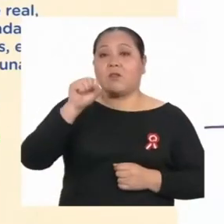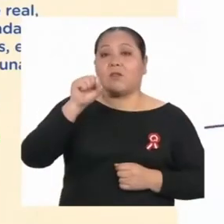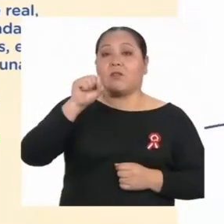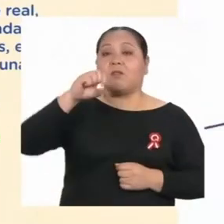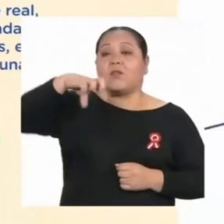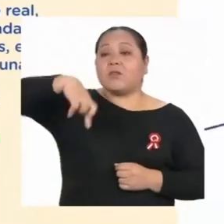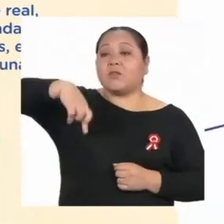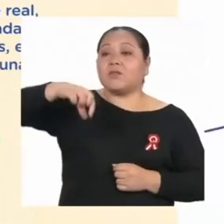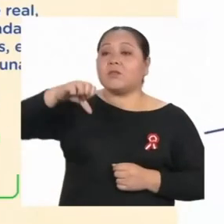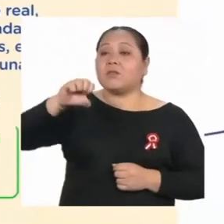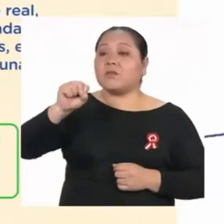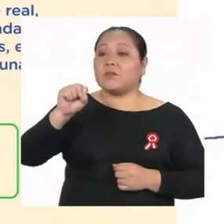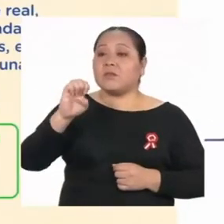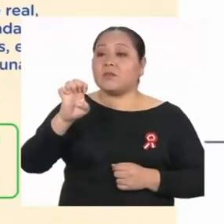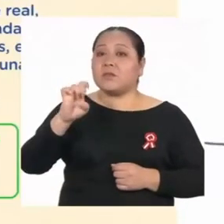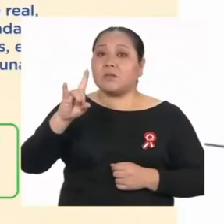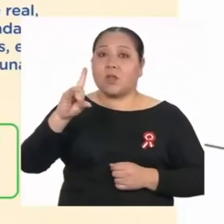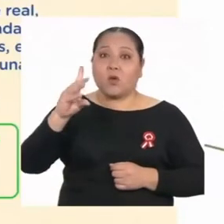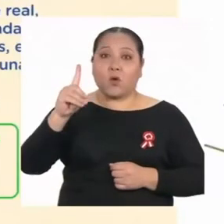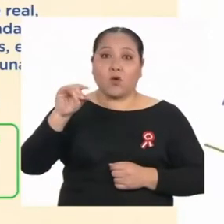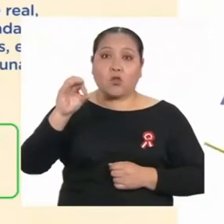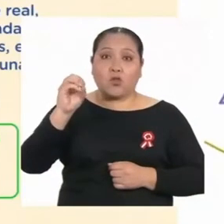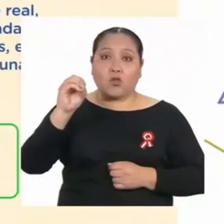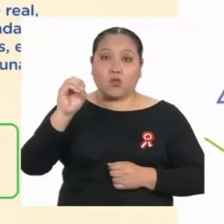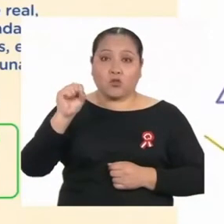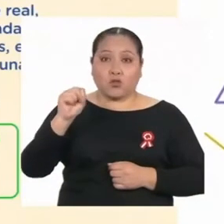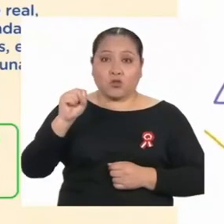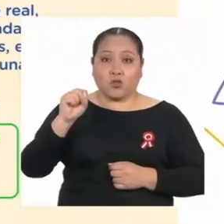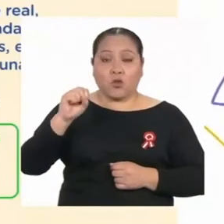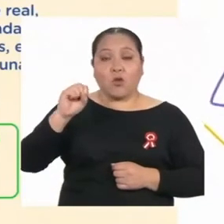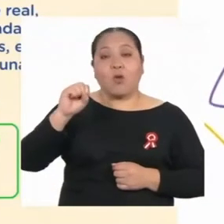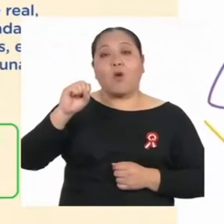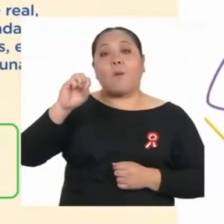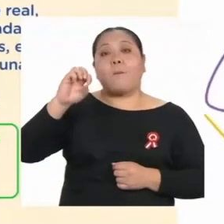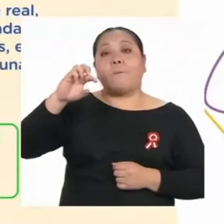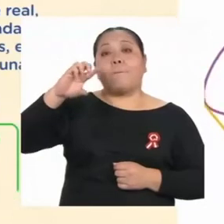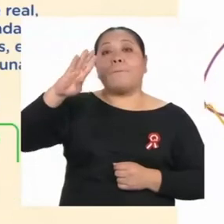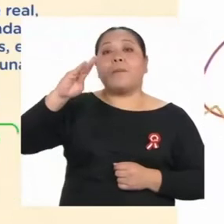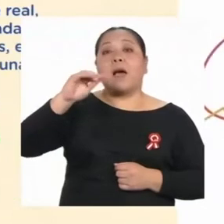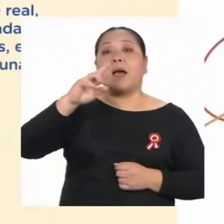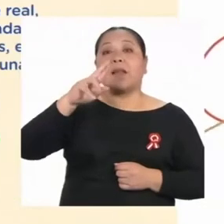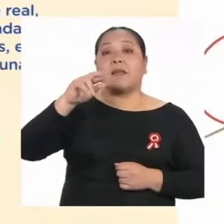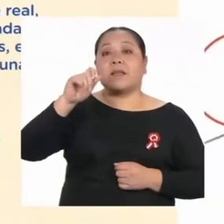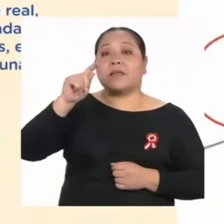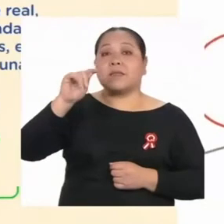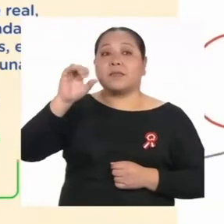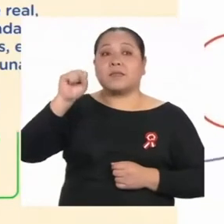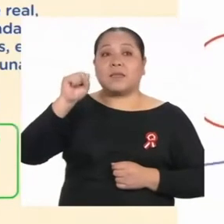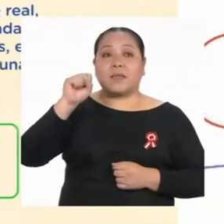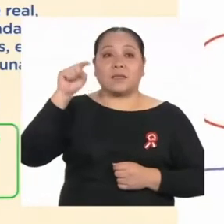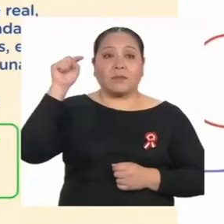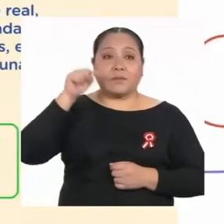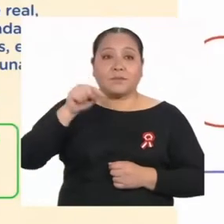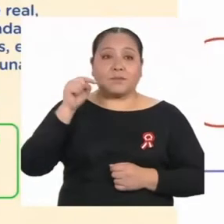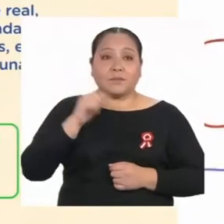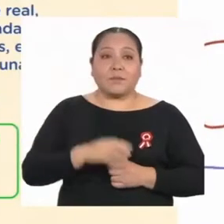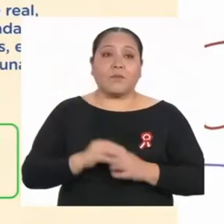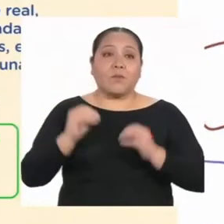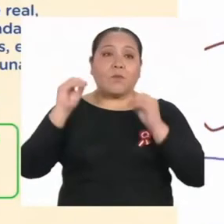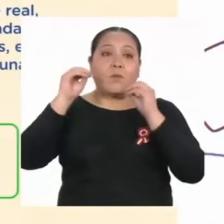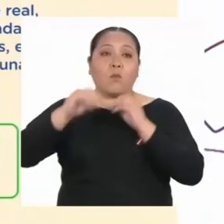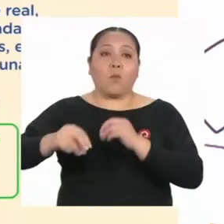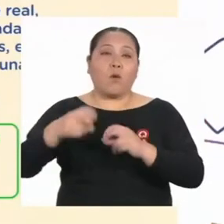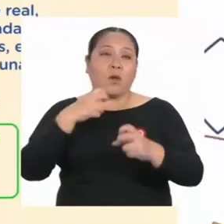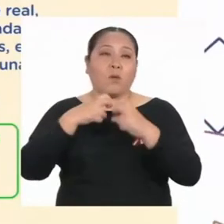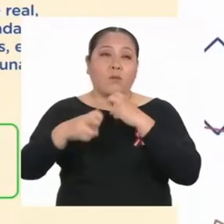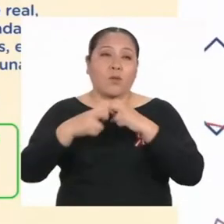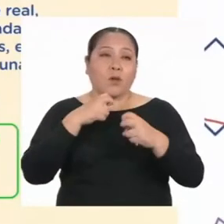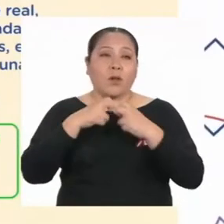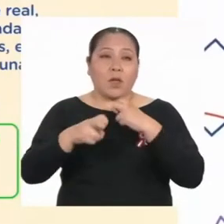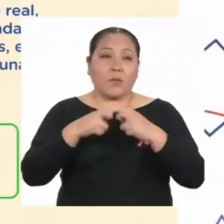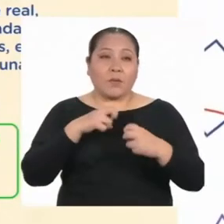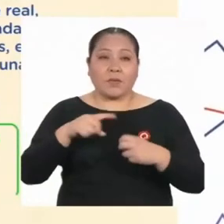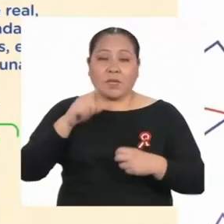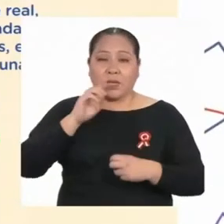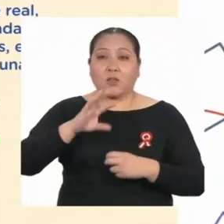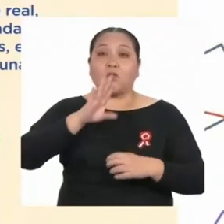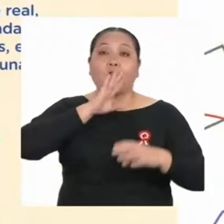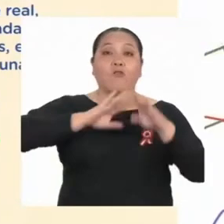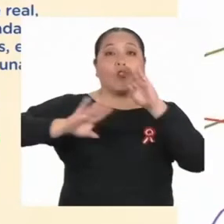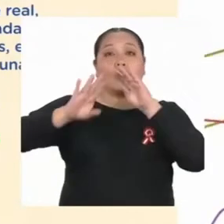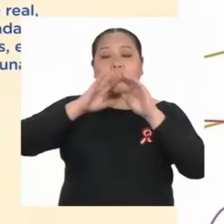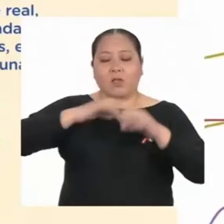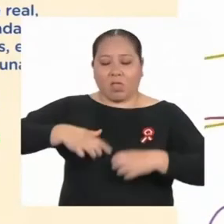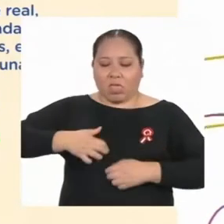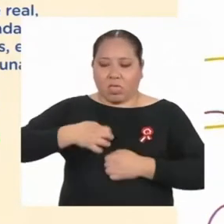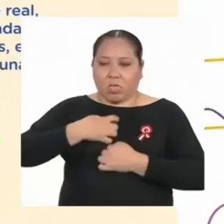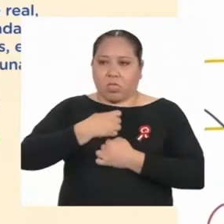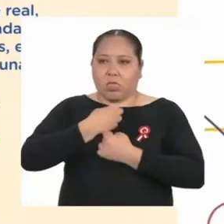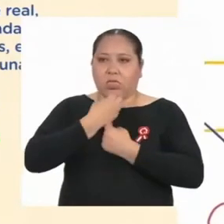pseudobarristas atravesarían problemas de violencia y las tribunas son espacios donde podrían desfogar toda su frustración.